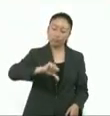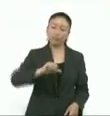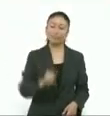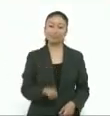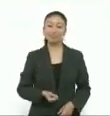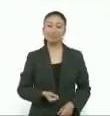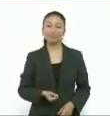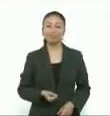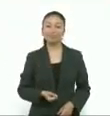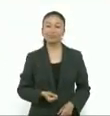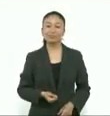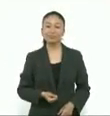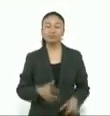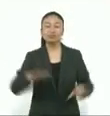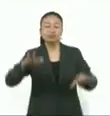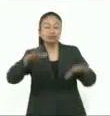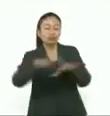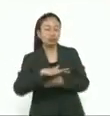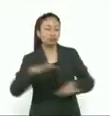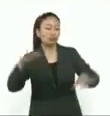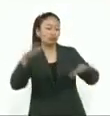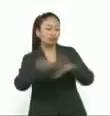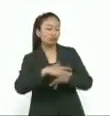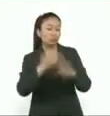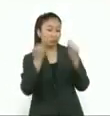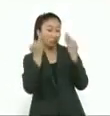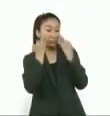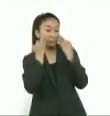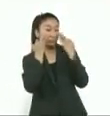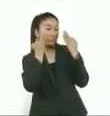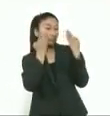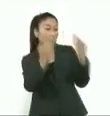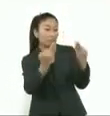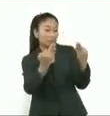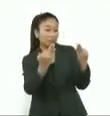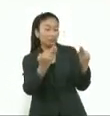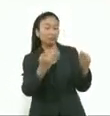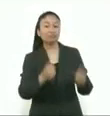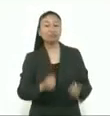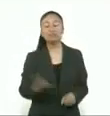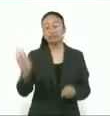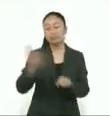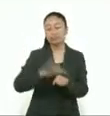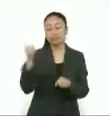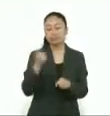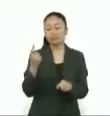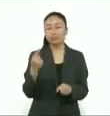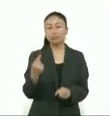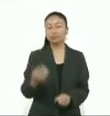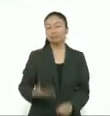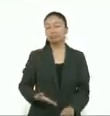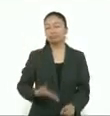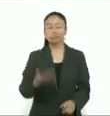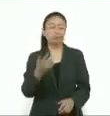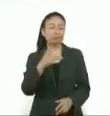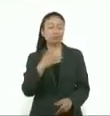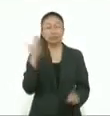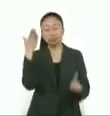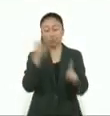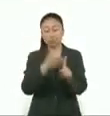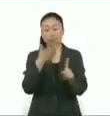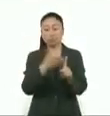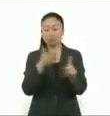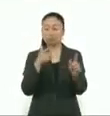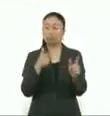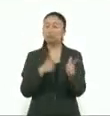somos testigos de los cambios que resultaron de seguir nuestras convicciones.